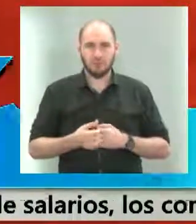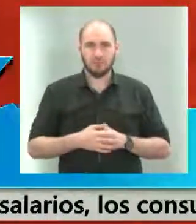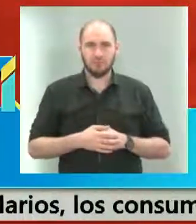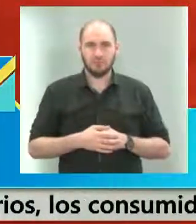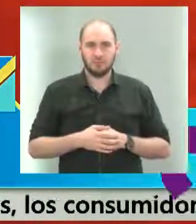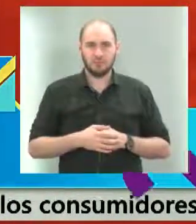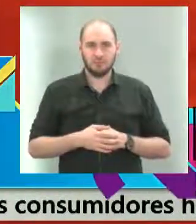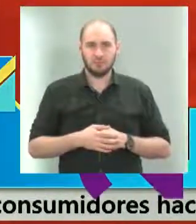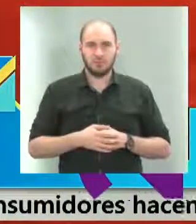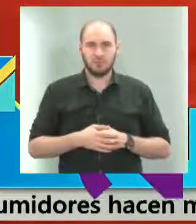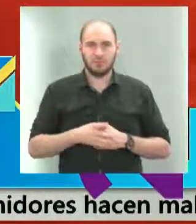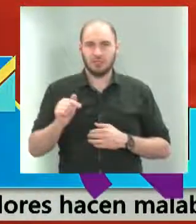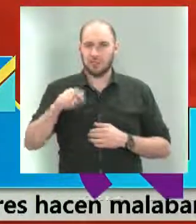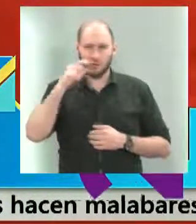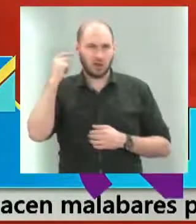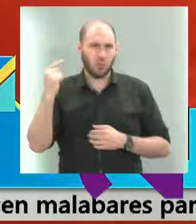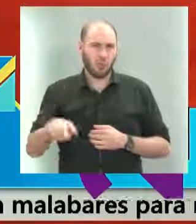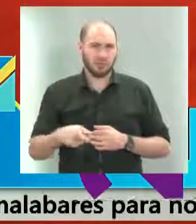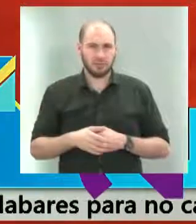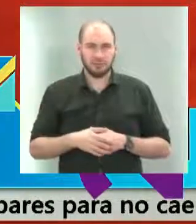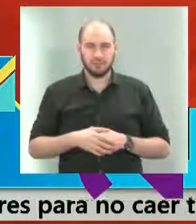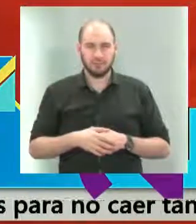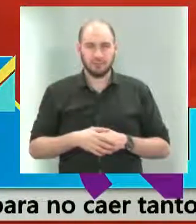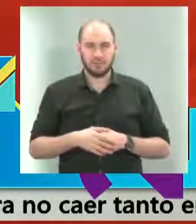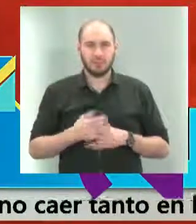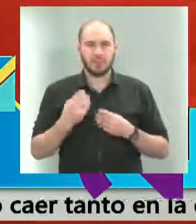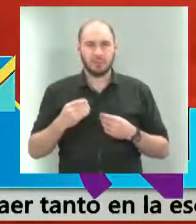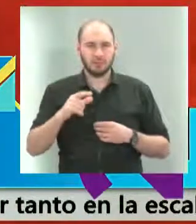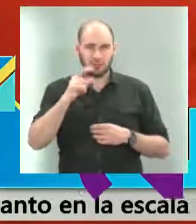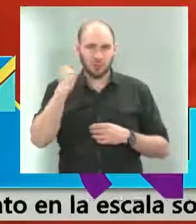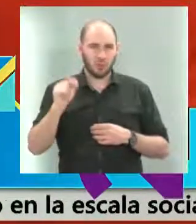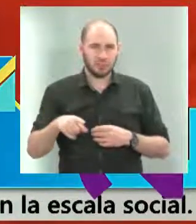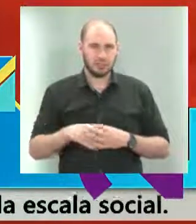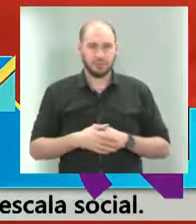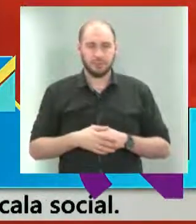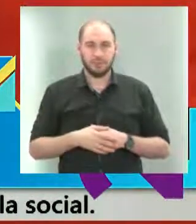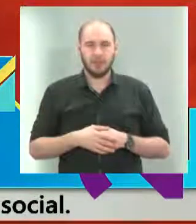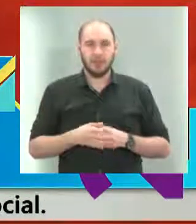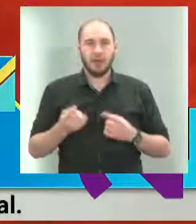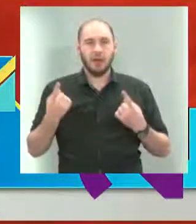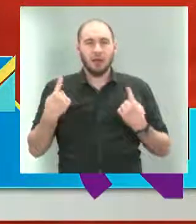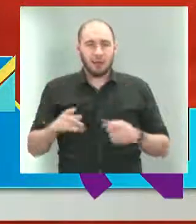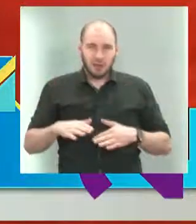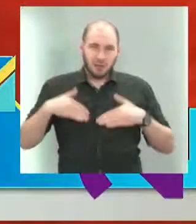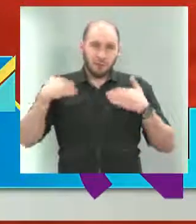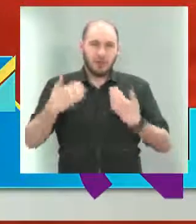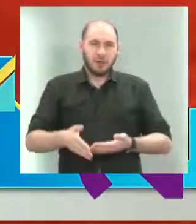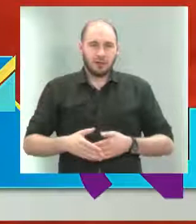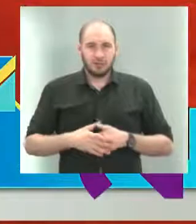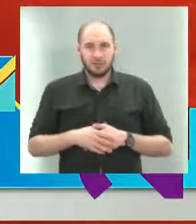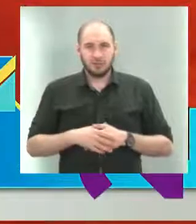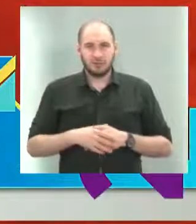que fue una vergüenza lo que pasó, pero yendo un poquito más allá de todo